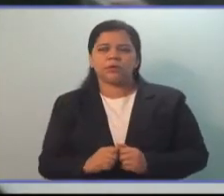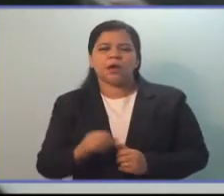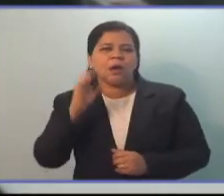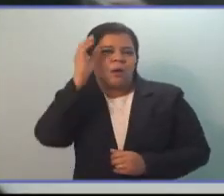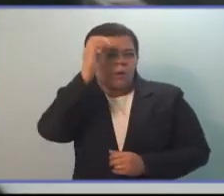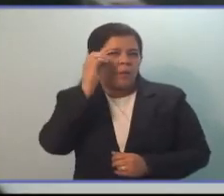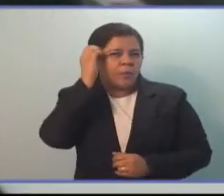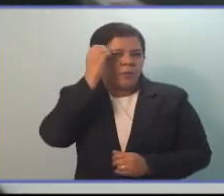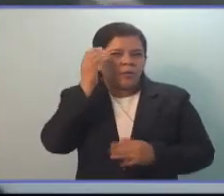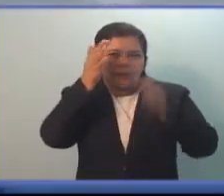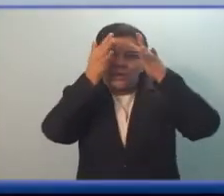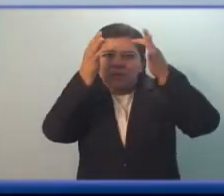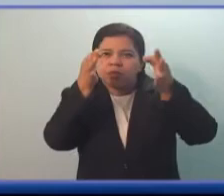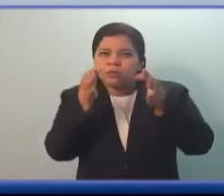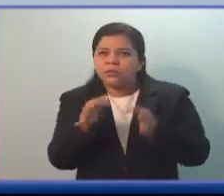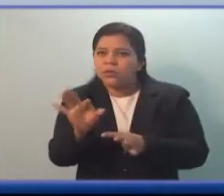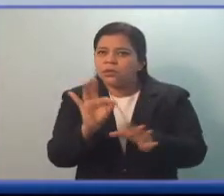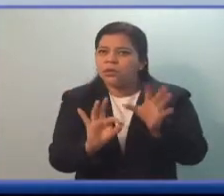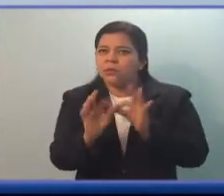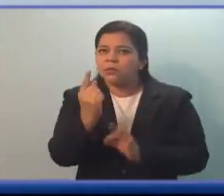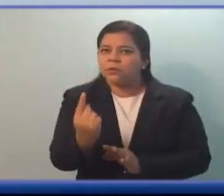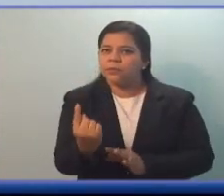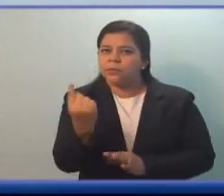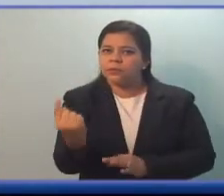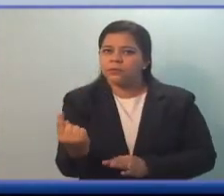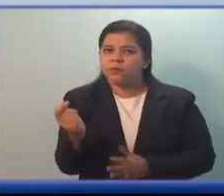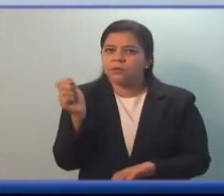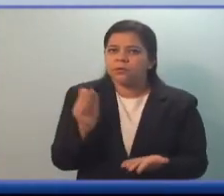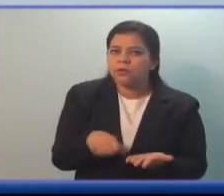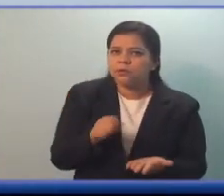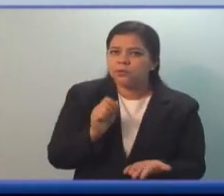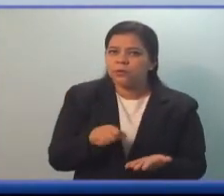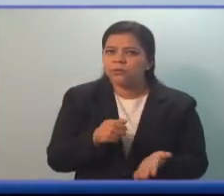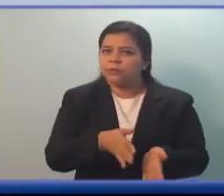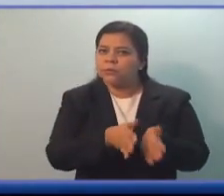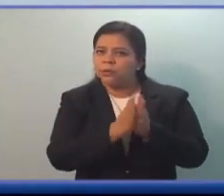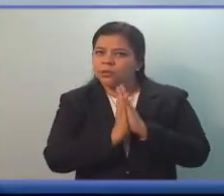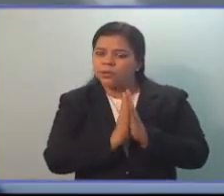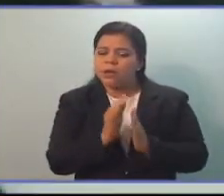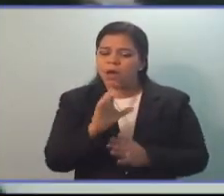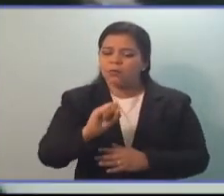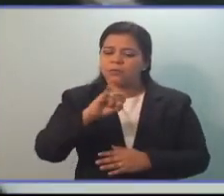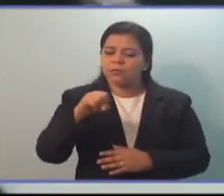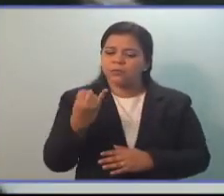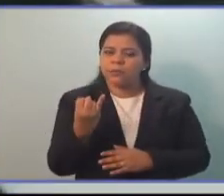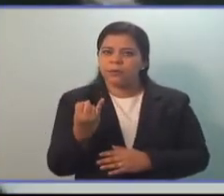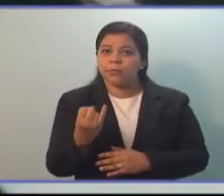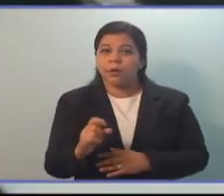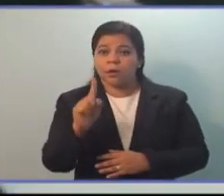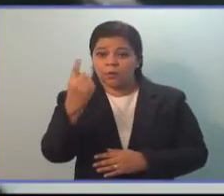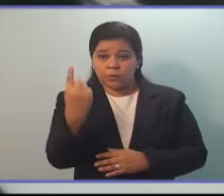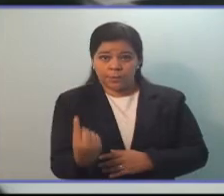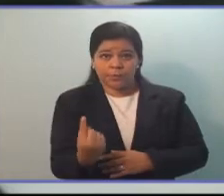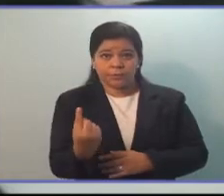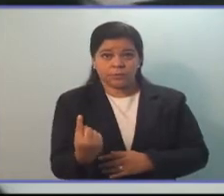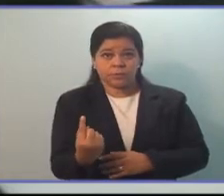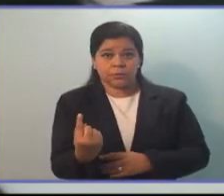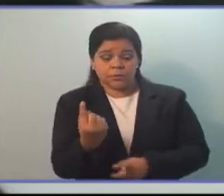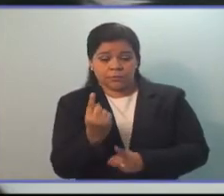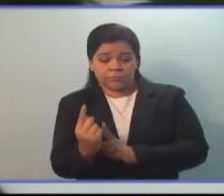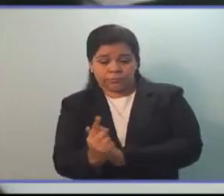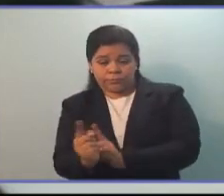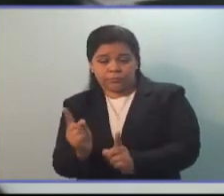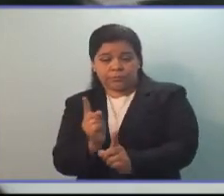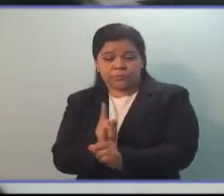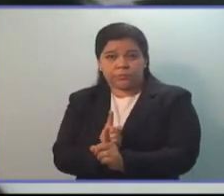opina de las decisiones que toman algunos jueces de pedirle a la Corte Suprema de Justicia que un suplente en particular